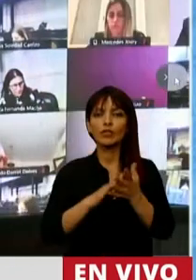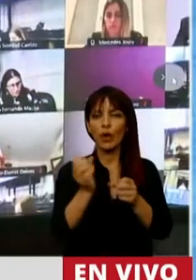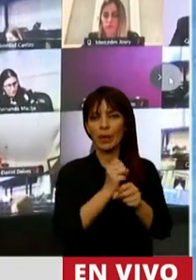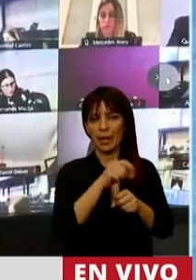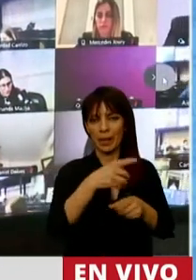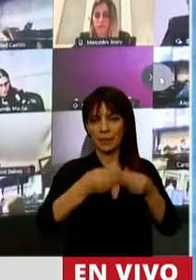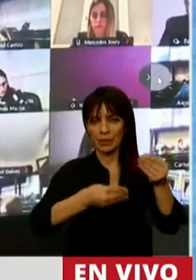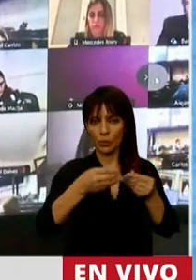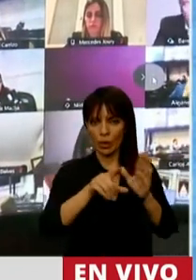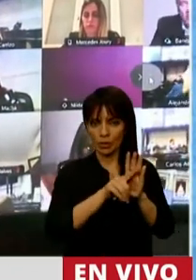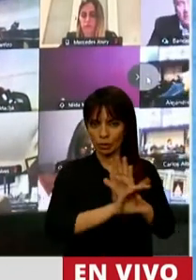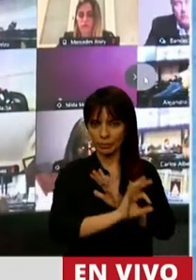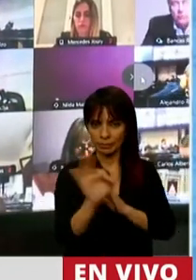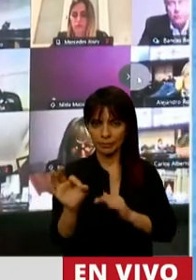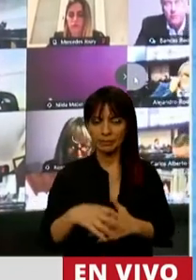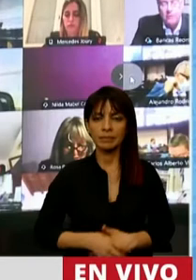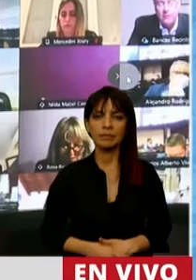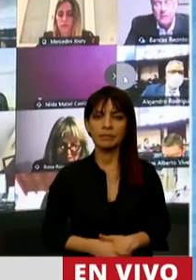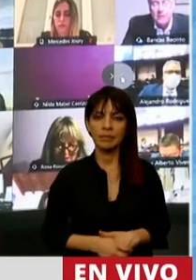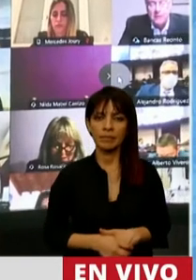aprobación de este presupuesto.